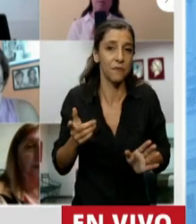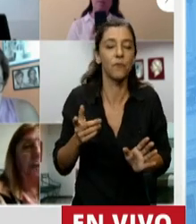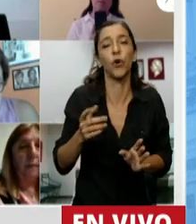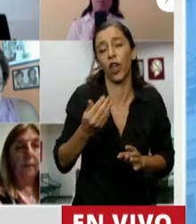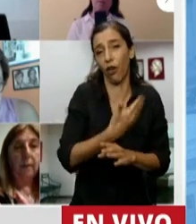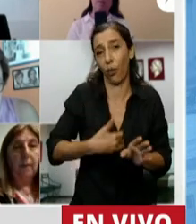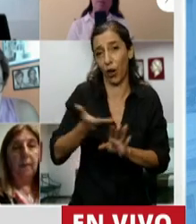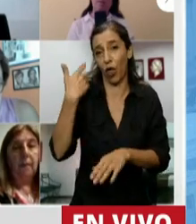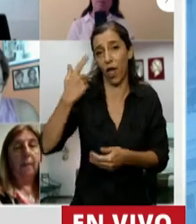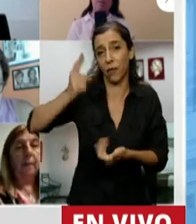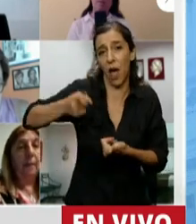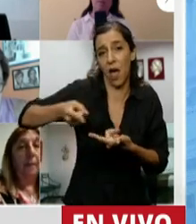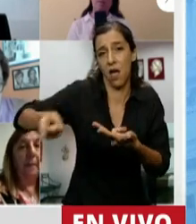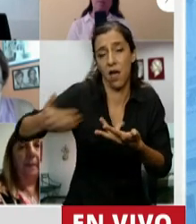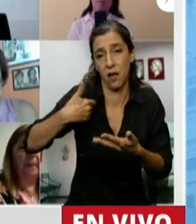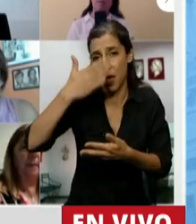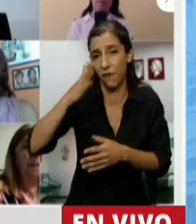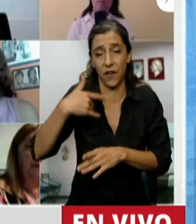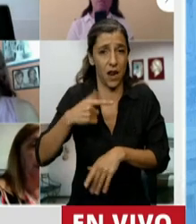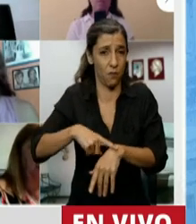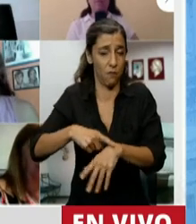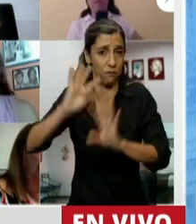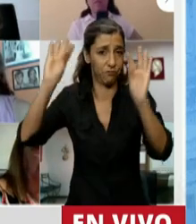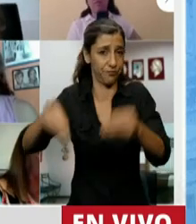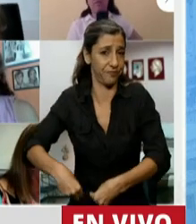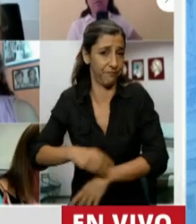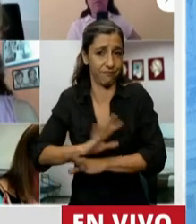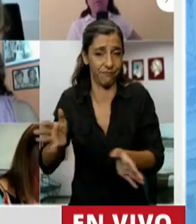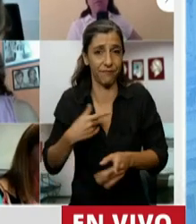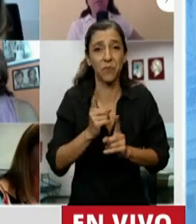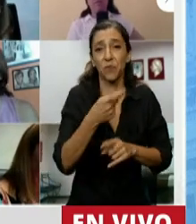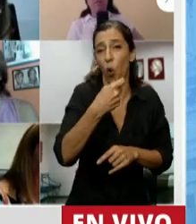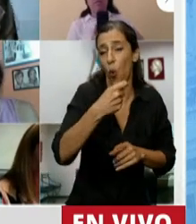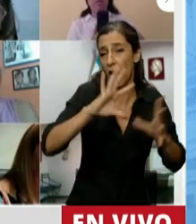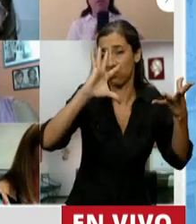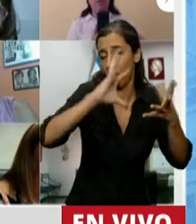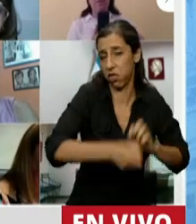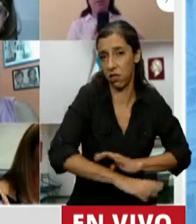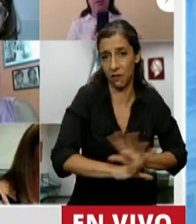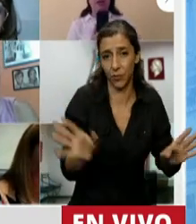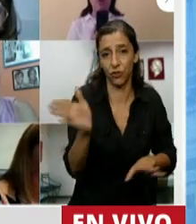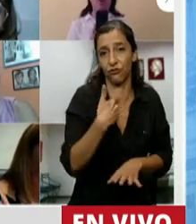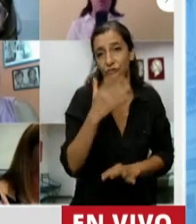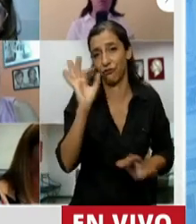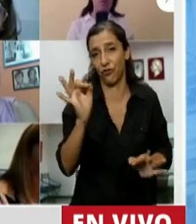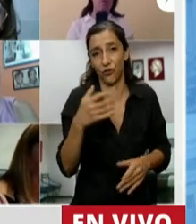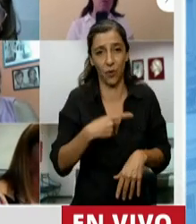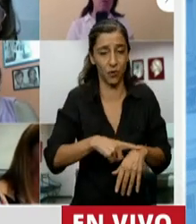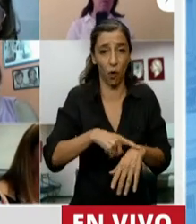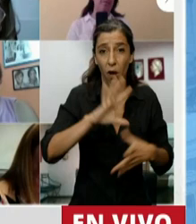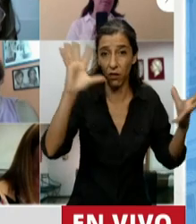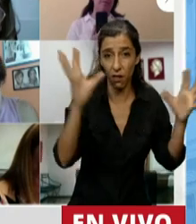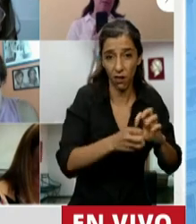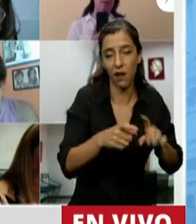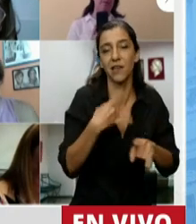medidas del gobierno anterior que nos dejaron más cerca de la bancarrota del sistema previsional porque como todos y todas sabemos, después de una bancarrota